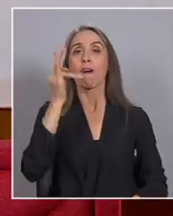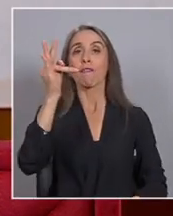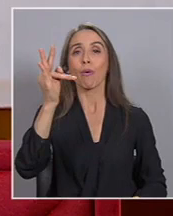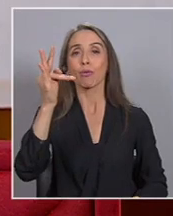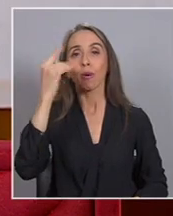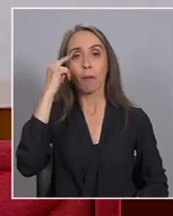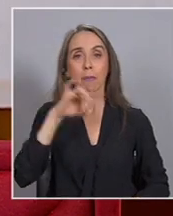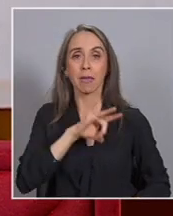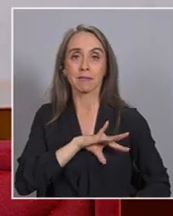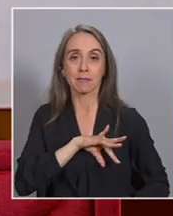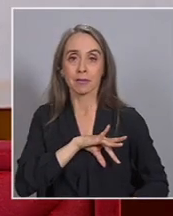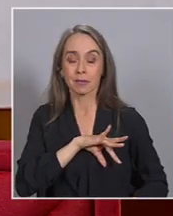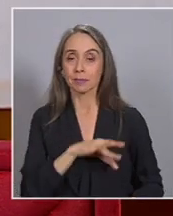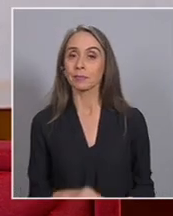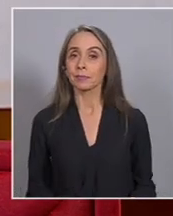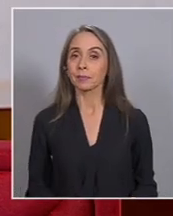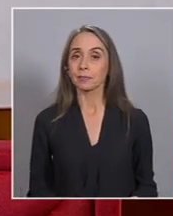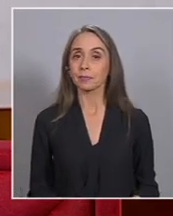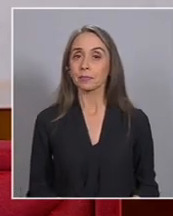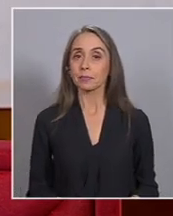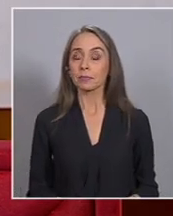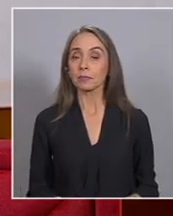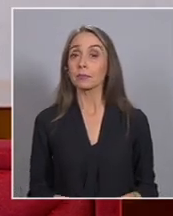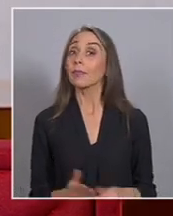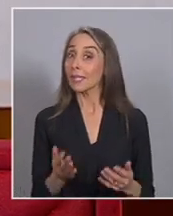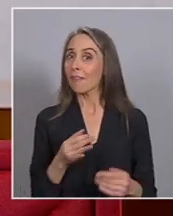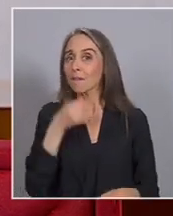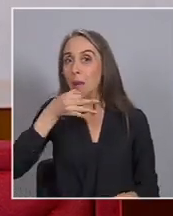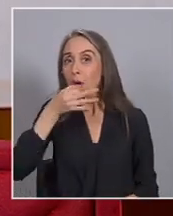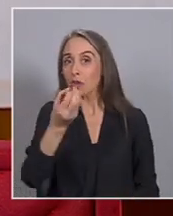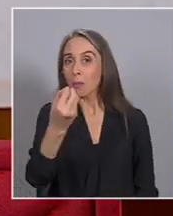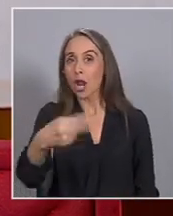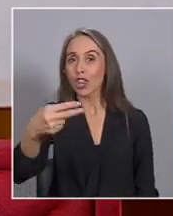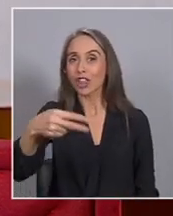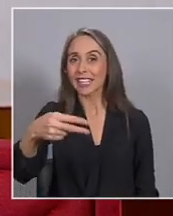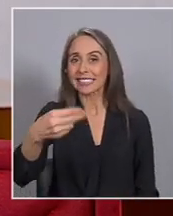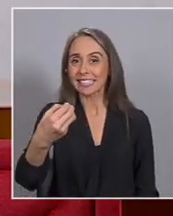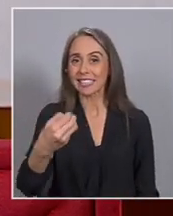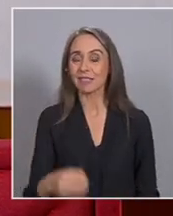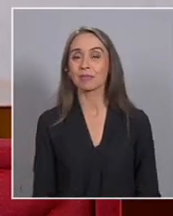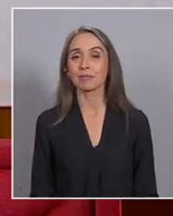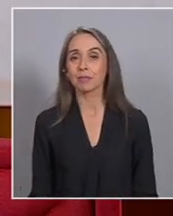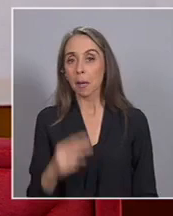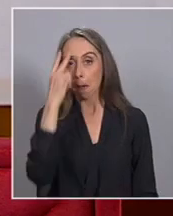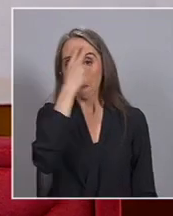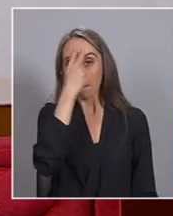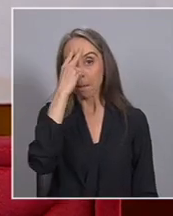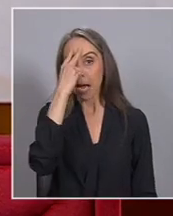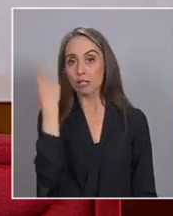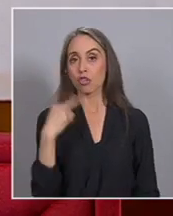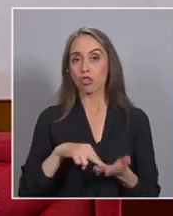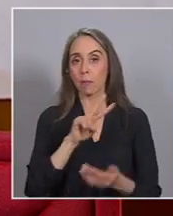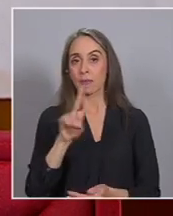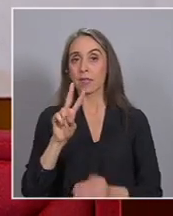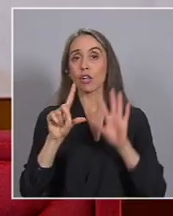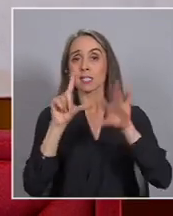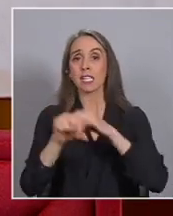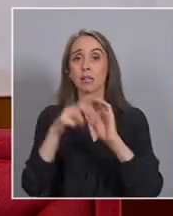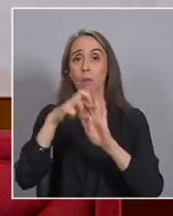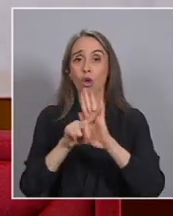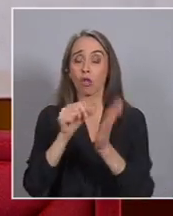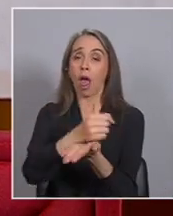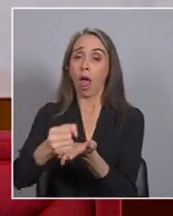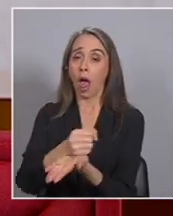Chile. Y en esto tenemos buenas noticias. En marzo del 2022, tras 7 años de tramitación,